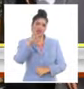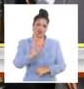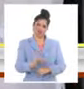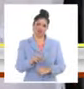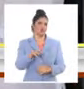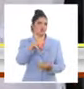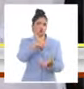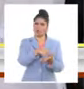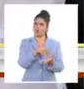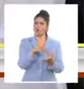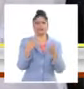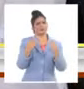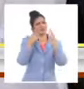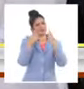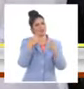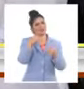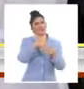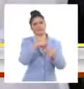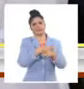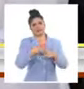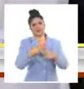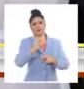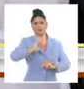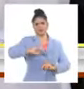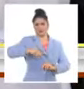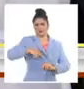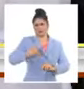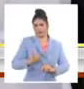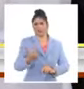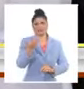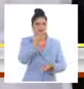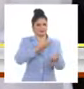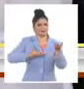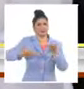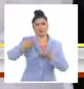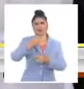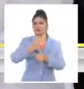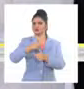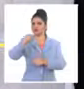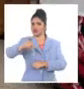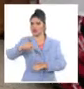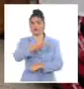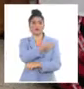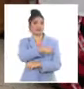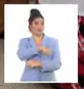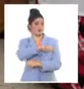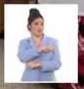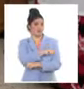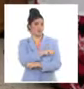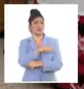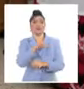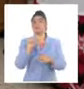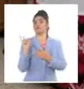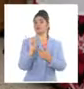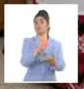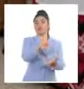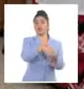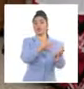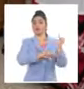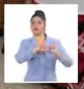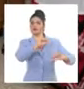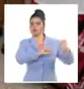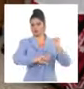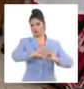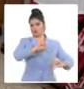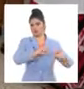a la ciudad de Héroe, Díaz-Canel visitó el Centro Provincial de Genética Médica. Desde julio de 2023, la institución tiene su nueva sede en el